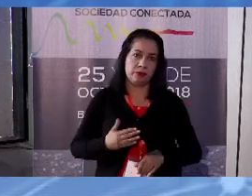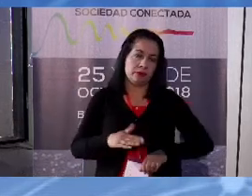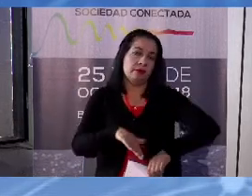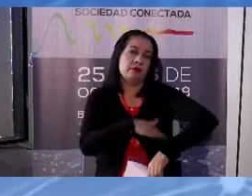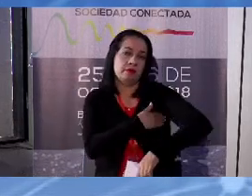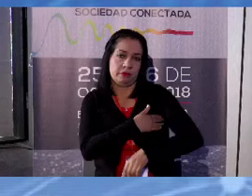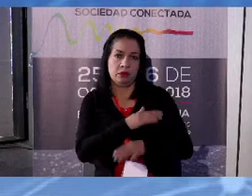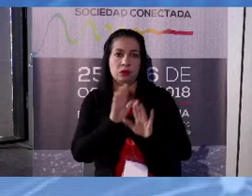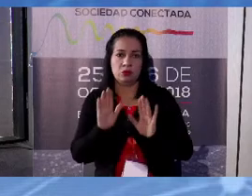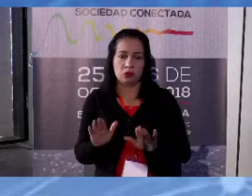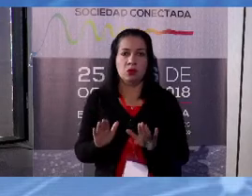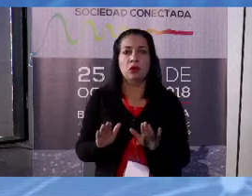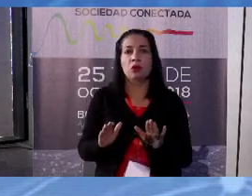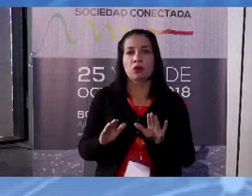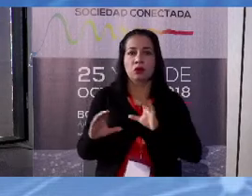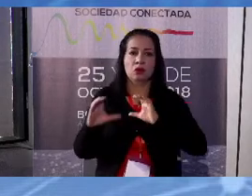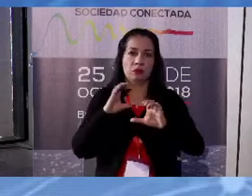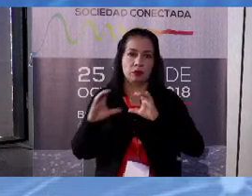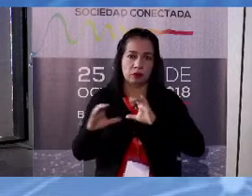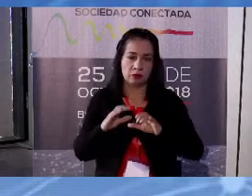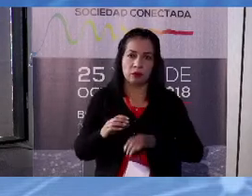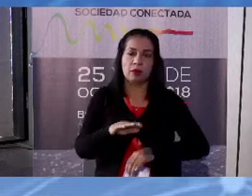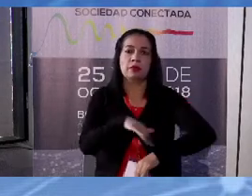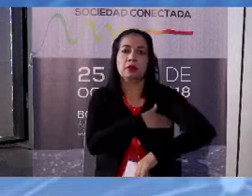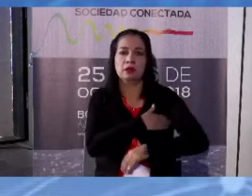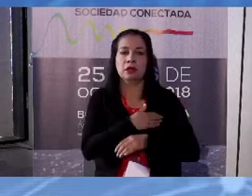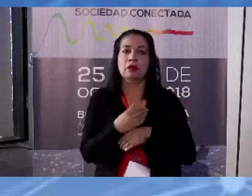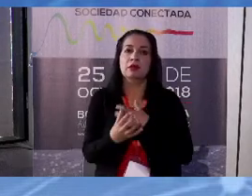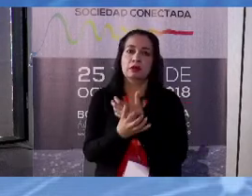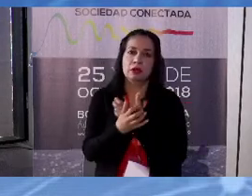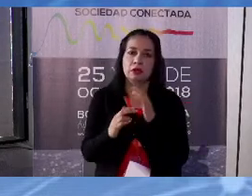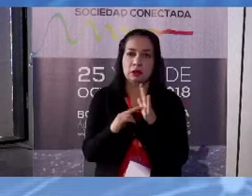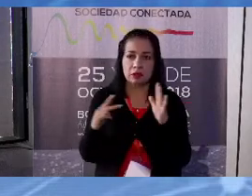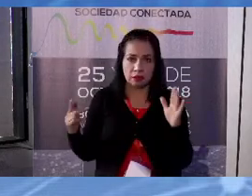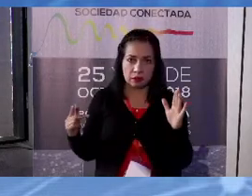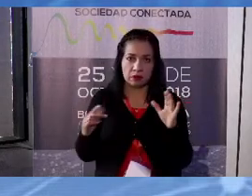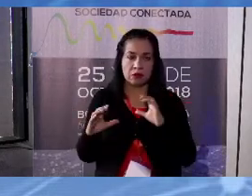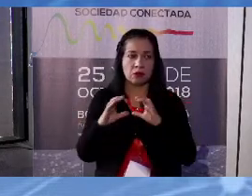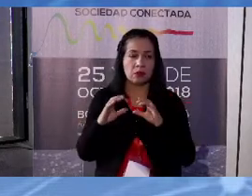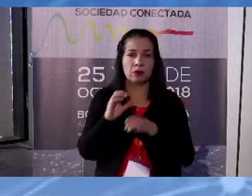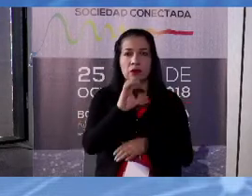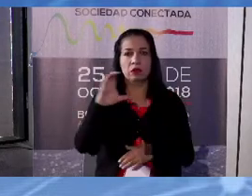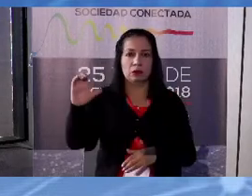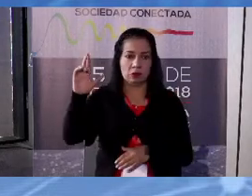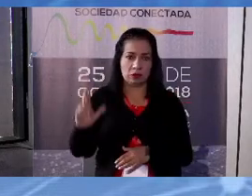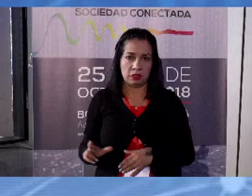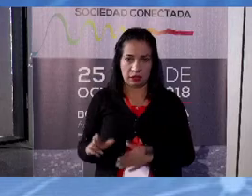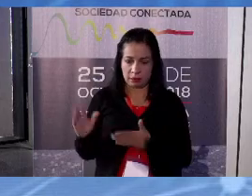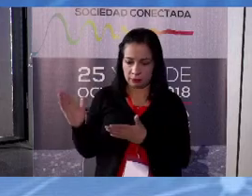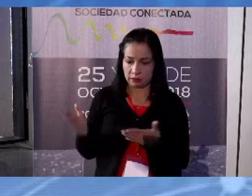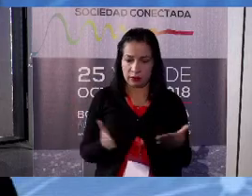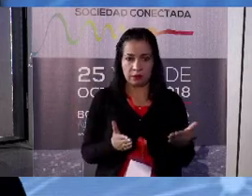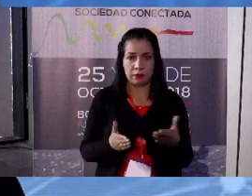del Ministerio de ciencia tecnología y telecomunicaciones de Costa Rica Bienvenido al panel